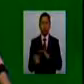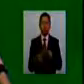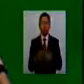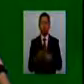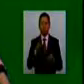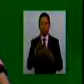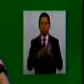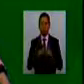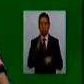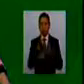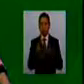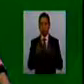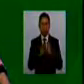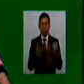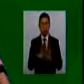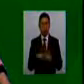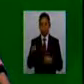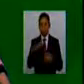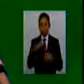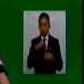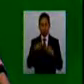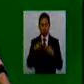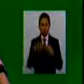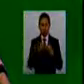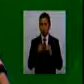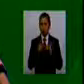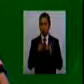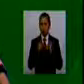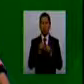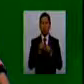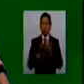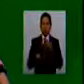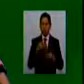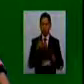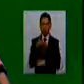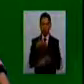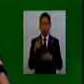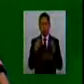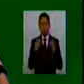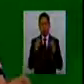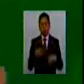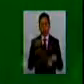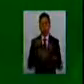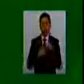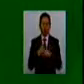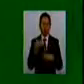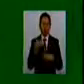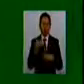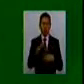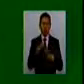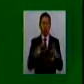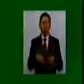Las cifras no engañan. De acuerdo a los resultados del Instituto Boliviano de Comercio Exterior, Bolivia pierde de manera anual